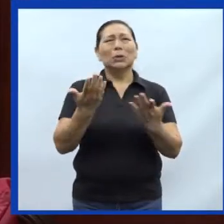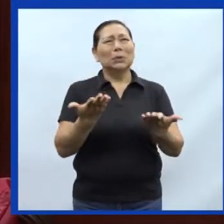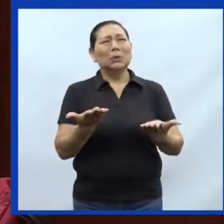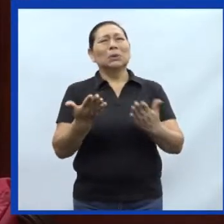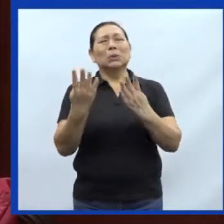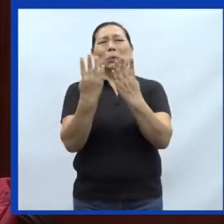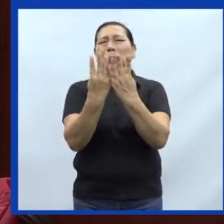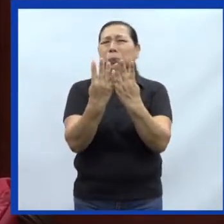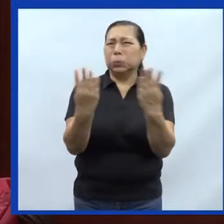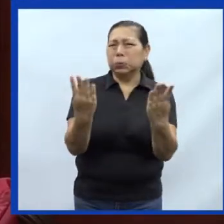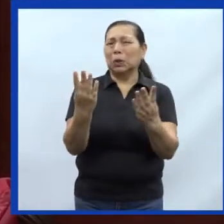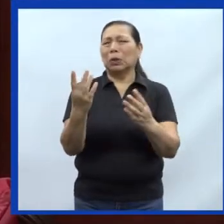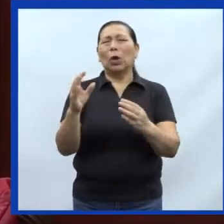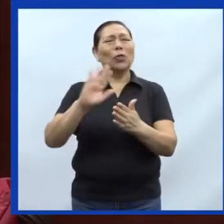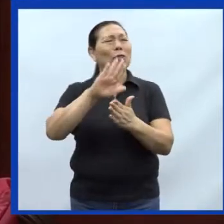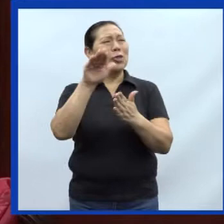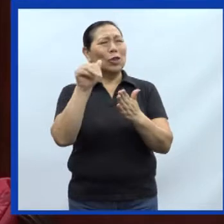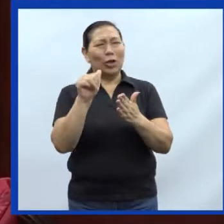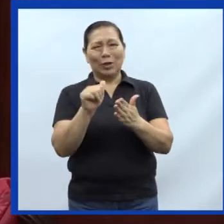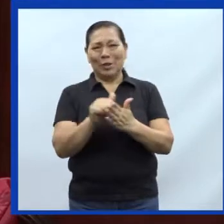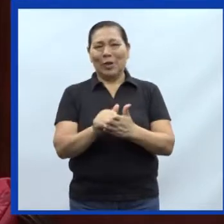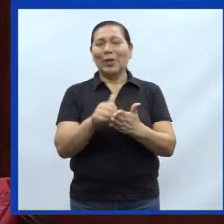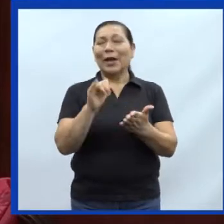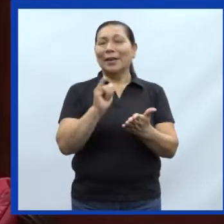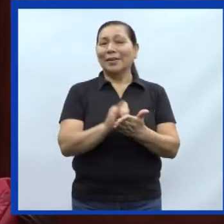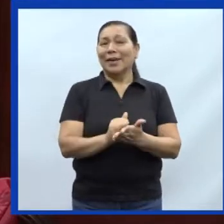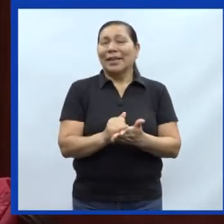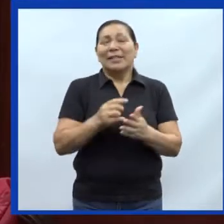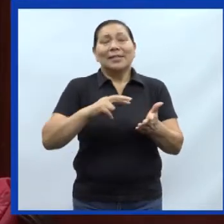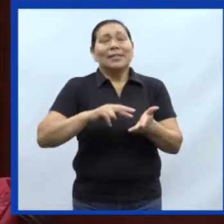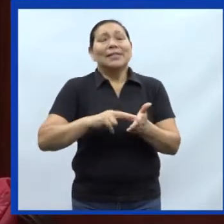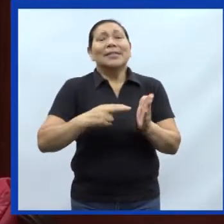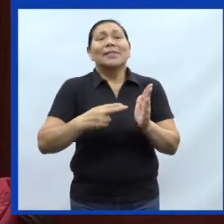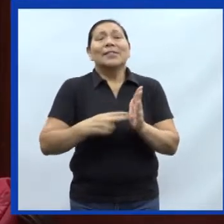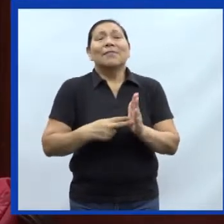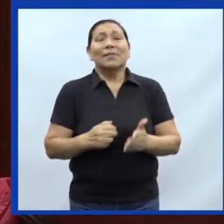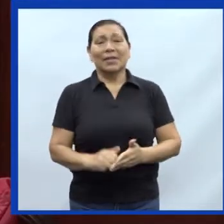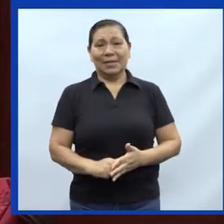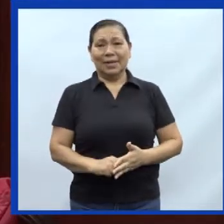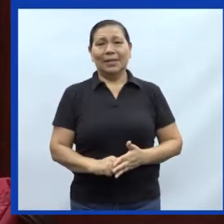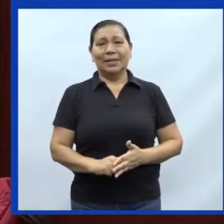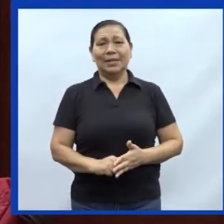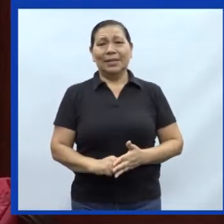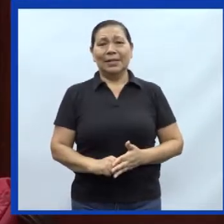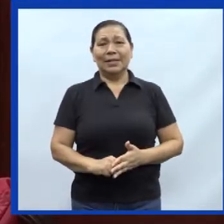estructuras, barreras, de todo aquello que implica